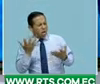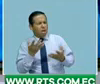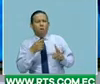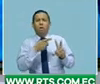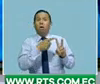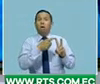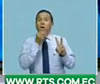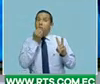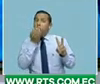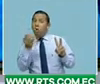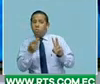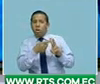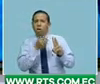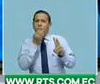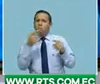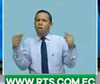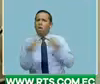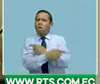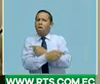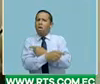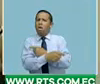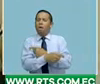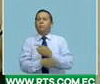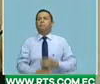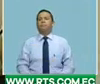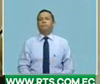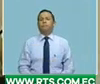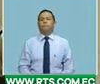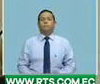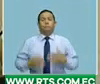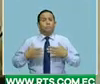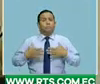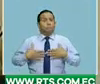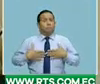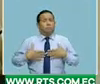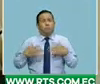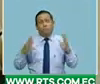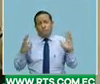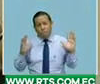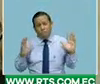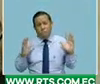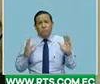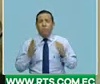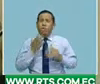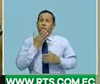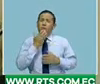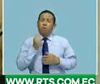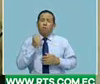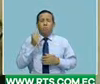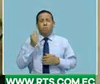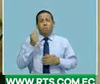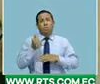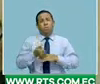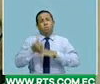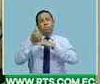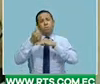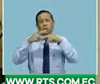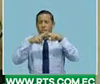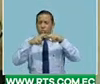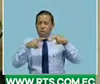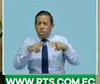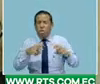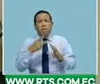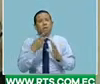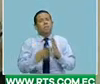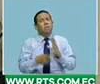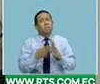Jorge Escobar nos reporta. Yo lo que quiero es que esto se llegue y termine y se vea qué fue realmente lo que